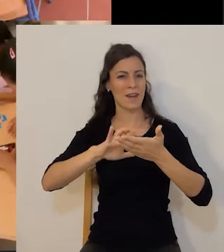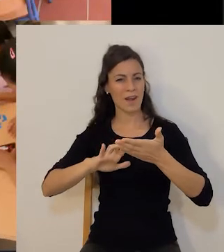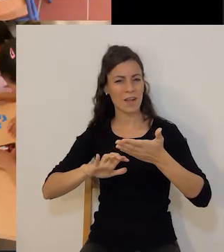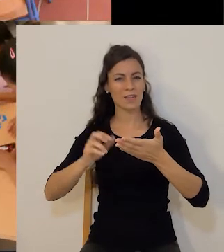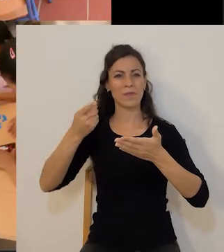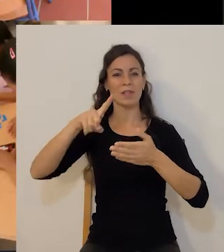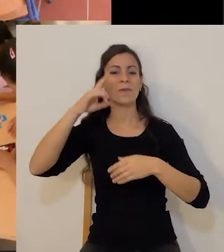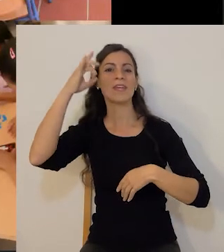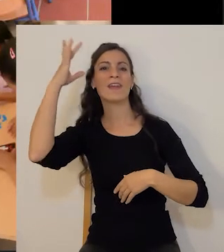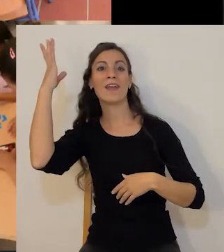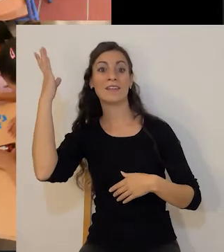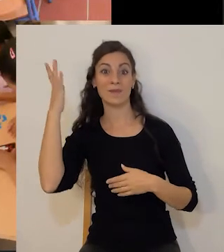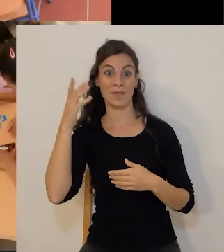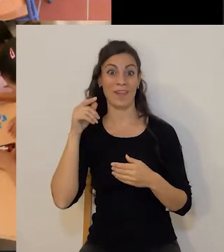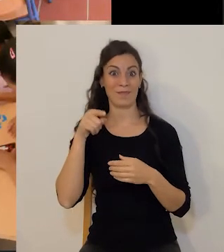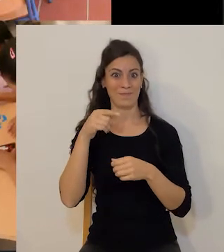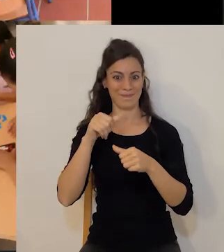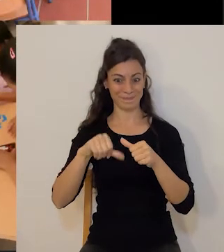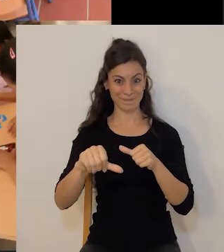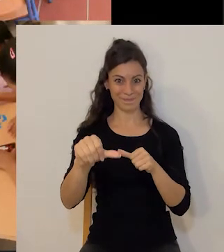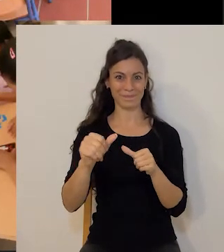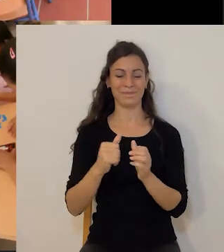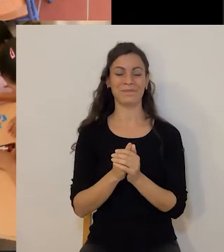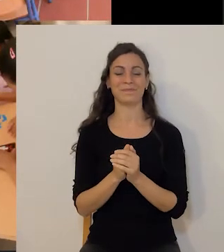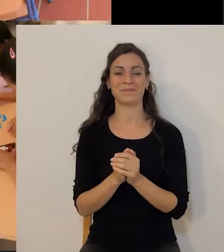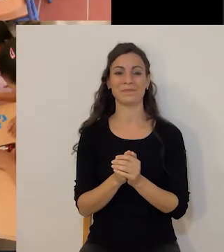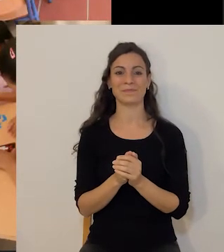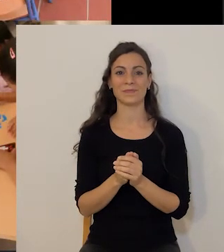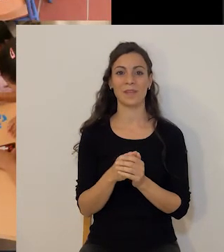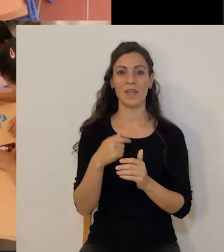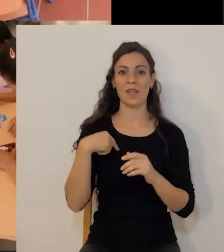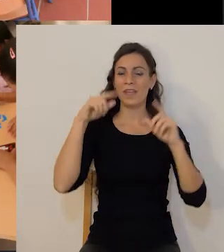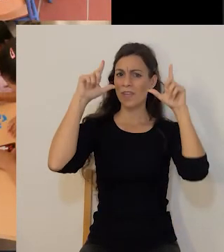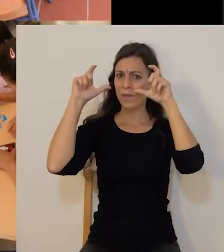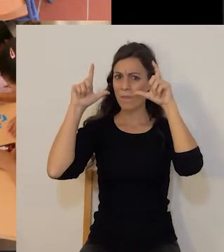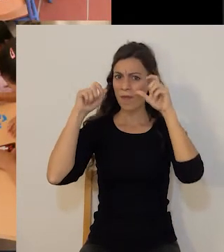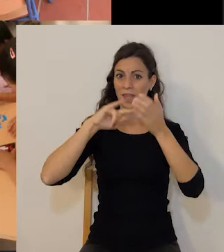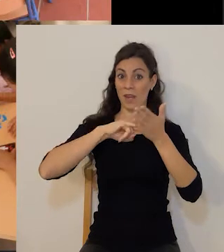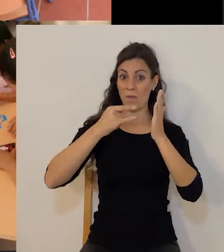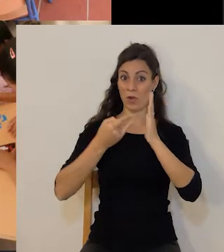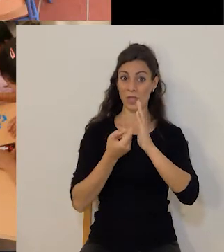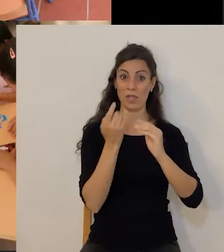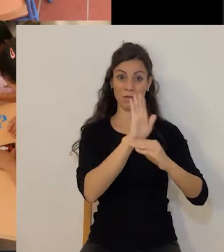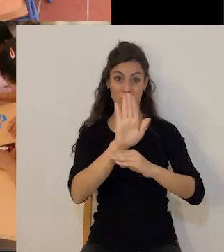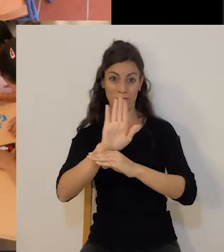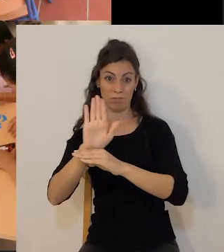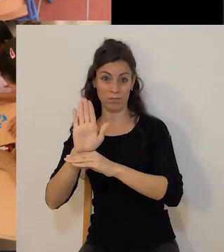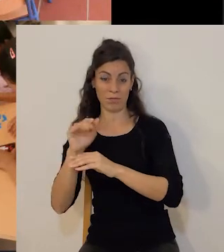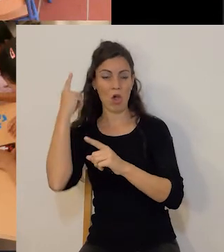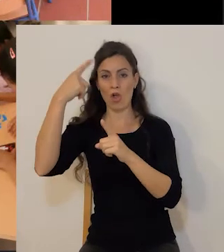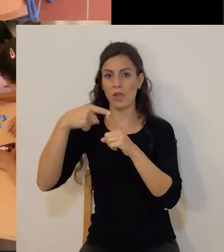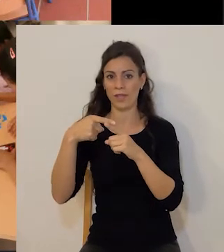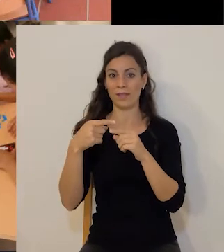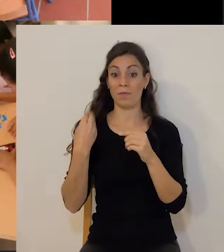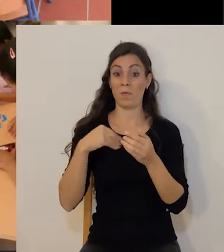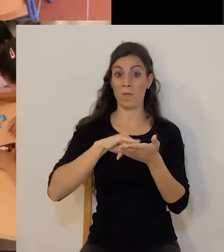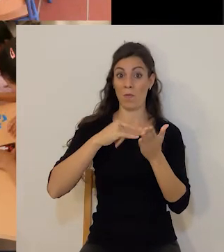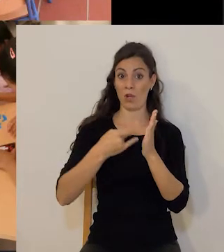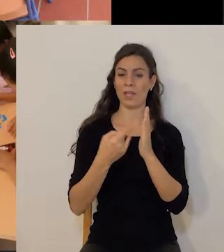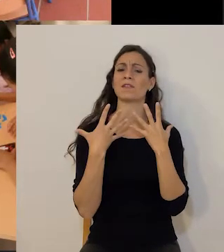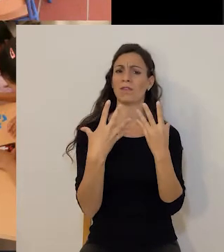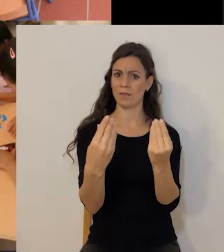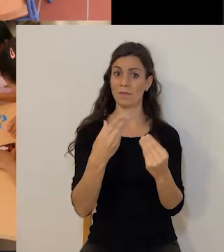creatividad. Primeramente os presento, pues eso, imágenes un poco de nuestro proyecto para que se pueda entender el proyecto,